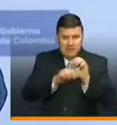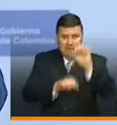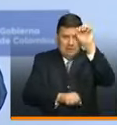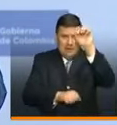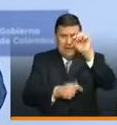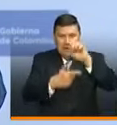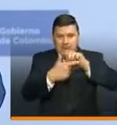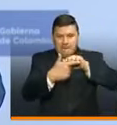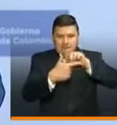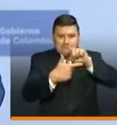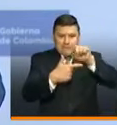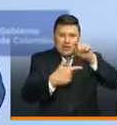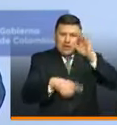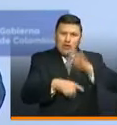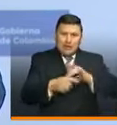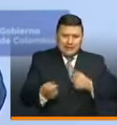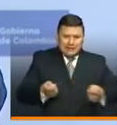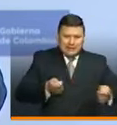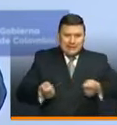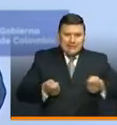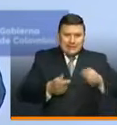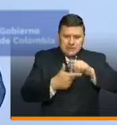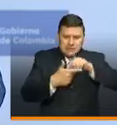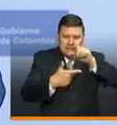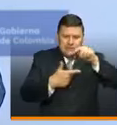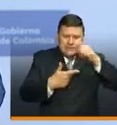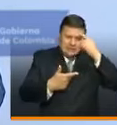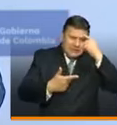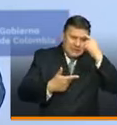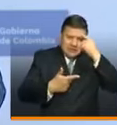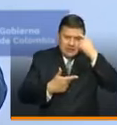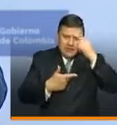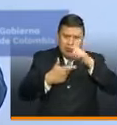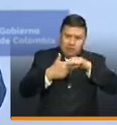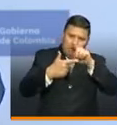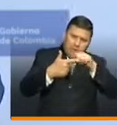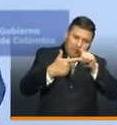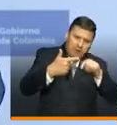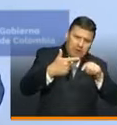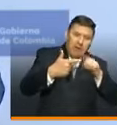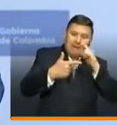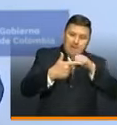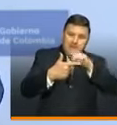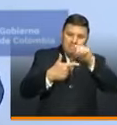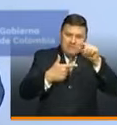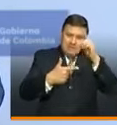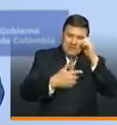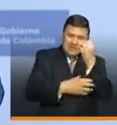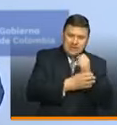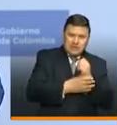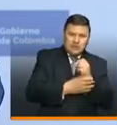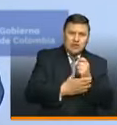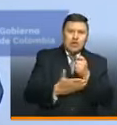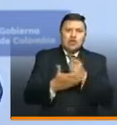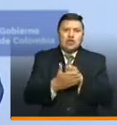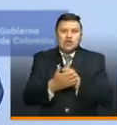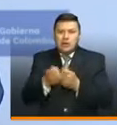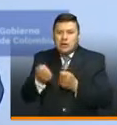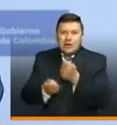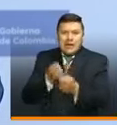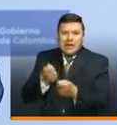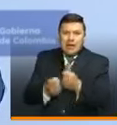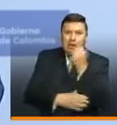pico que hay que controlar de la crisis de salud, pero habrán visto quizás la gráfica que tiene el espejo abajo del pico de la crisis socioeconómica que las medidas